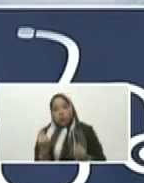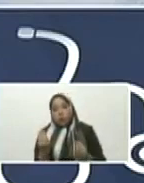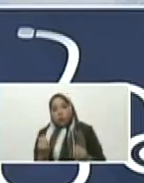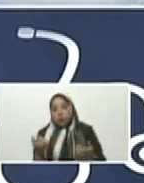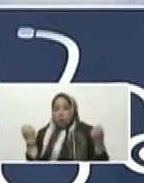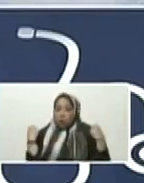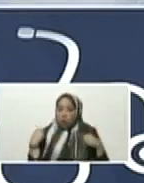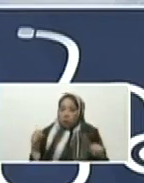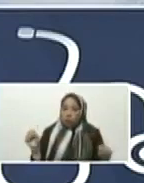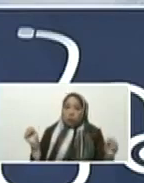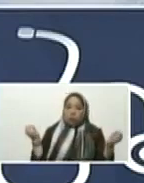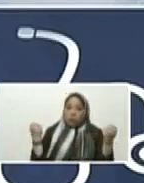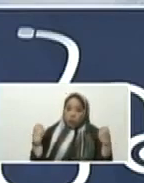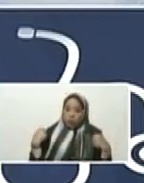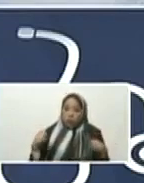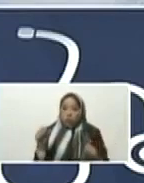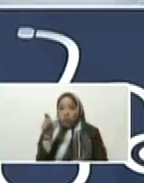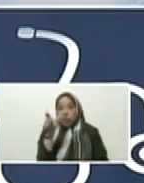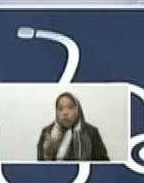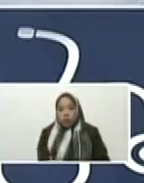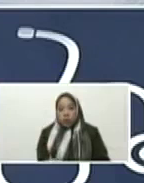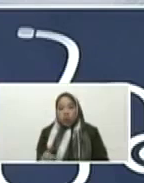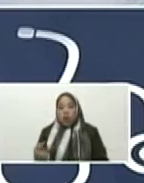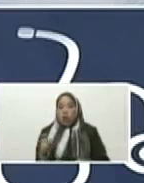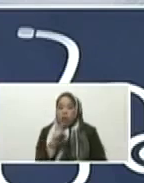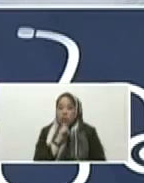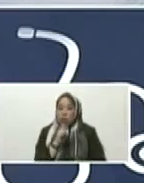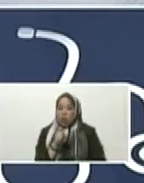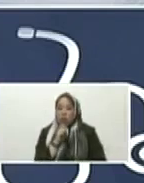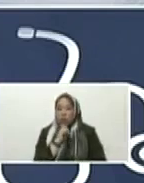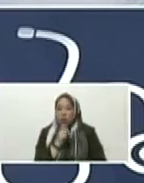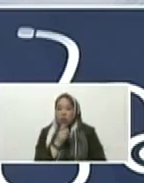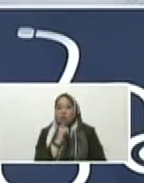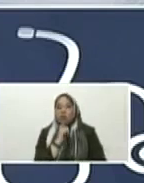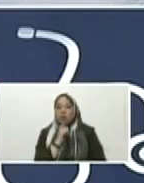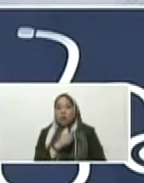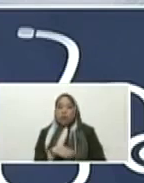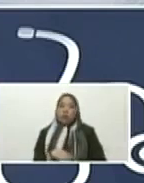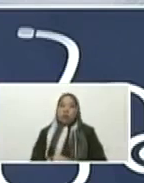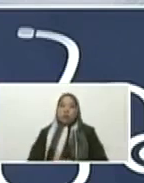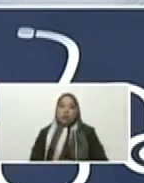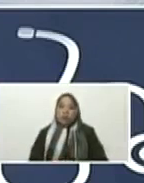entuertos a veces, hay muchas dificultades a veces.